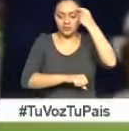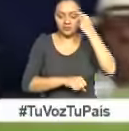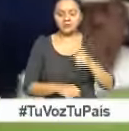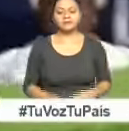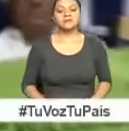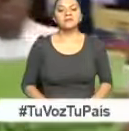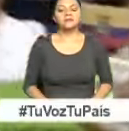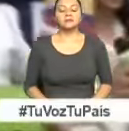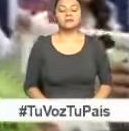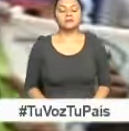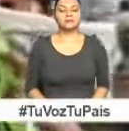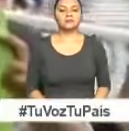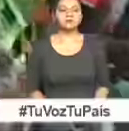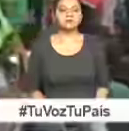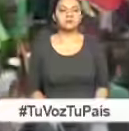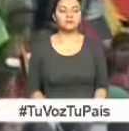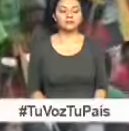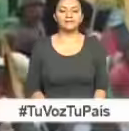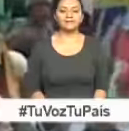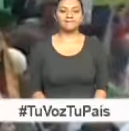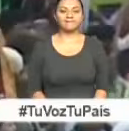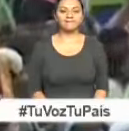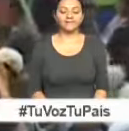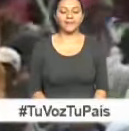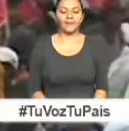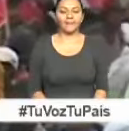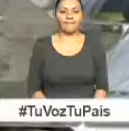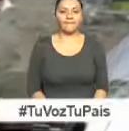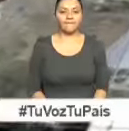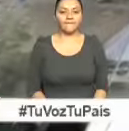democrático. Cristina Pavón, Noticiero Ciudadano.